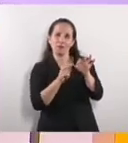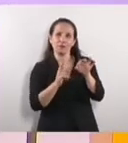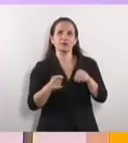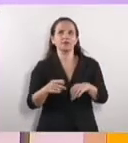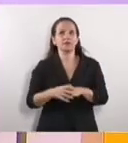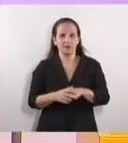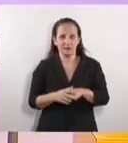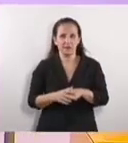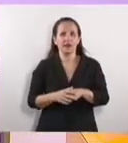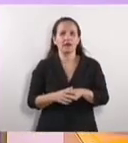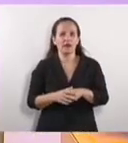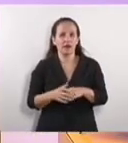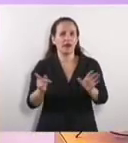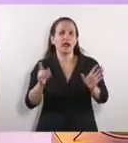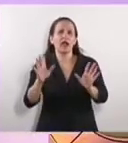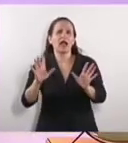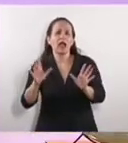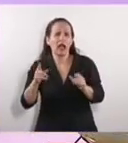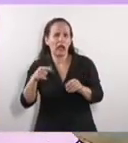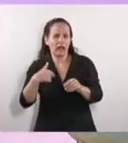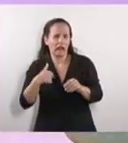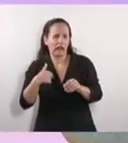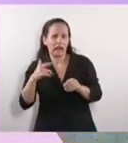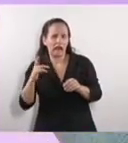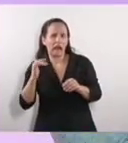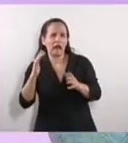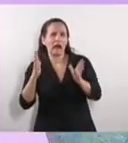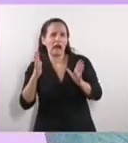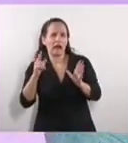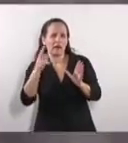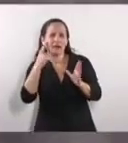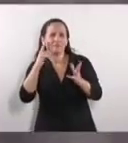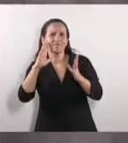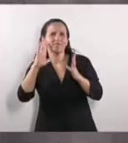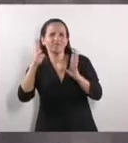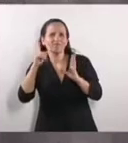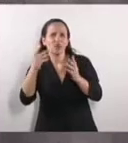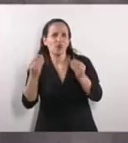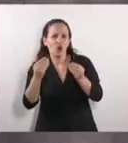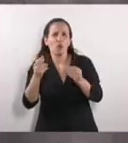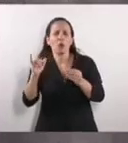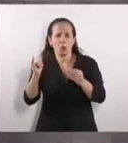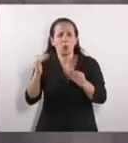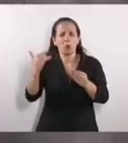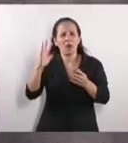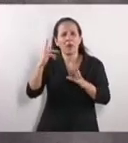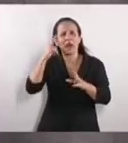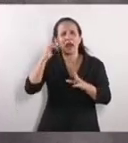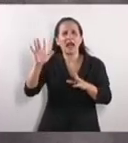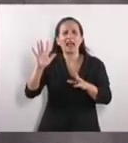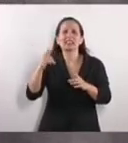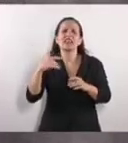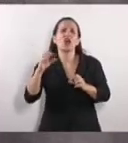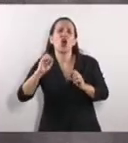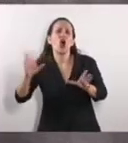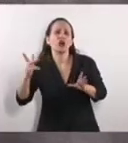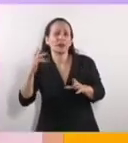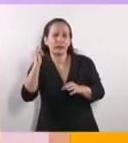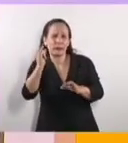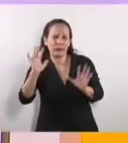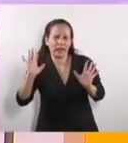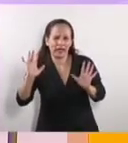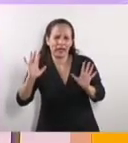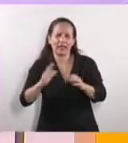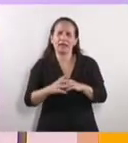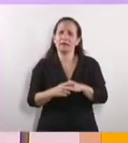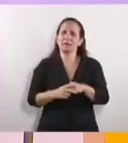Claro. Olvídenselo, pero solo para que vean el Claro, ejemplo. bueno, sí, Perfecto. claro, lo podemos pensar en horrible, esos huesos pero se entiende, ¿no?